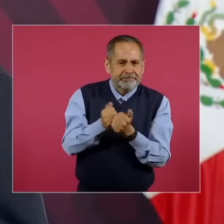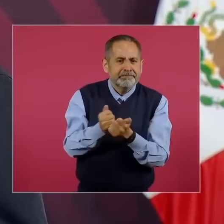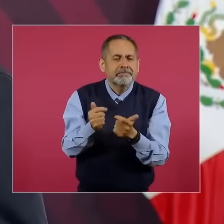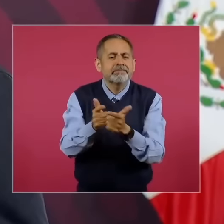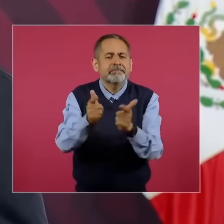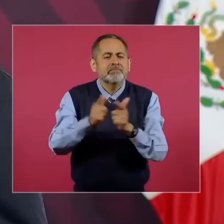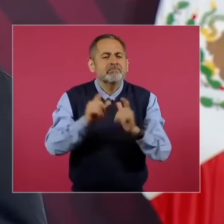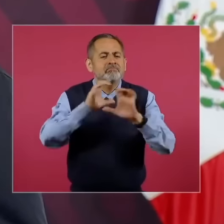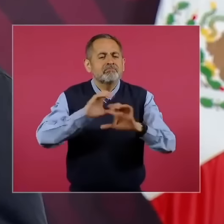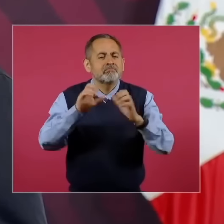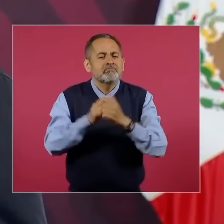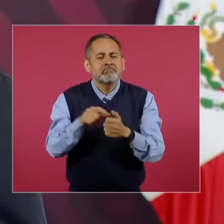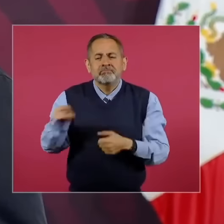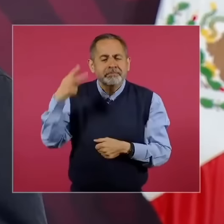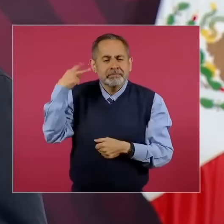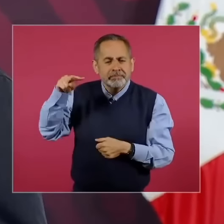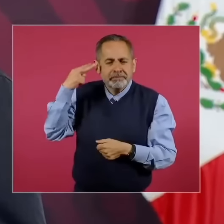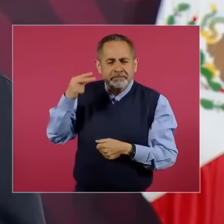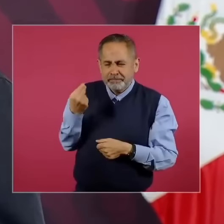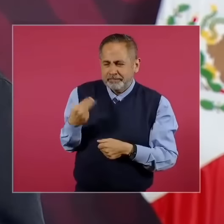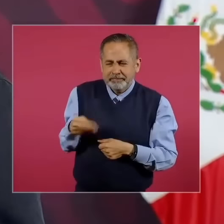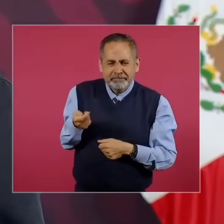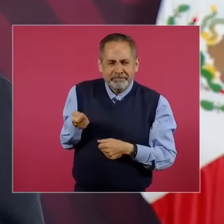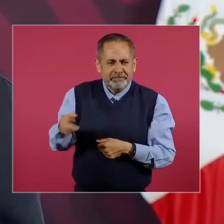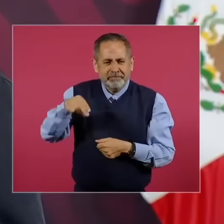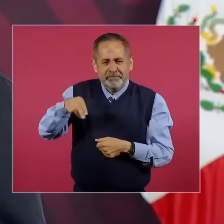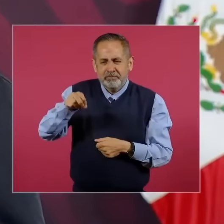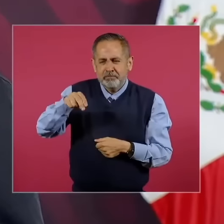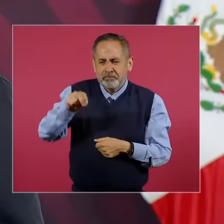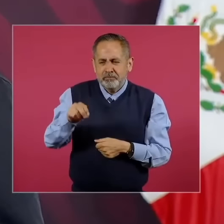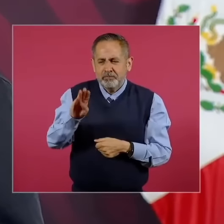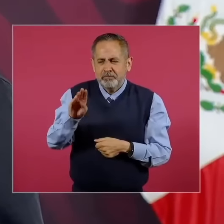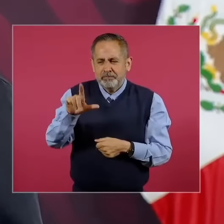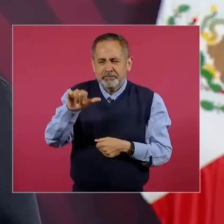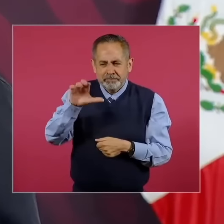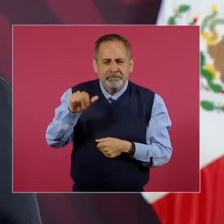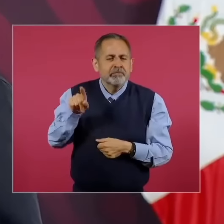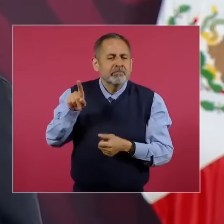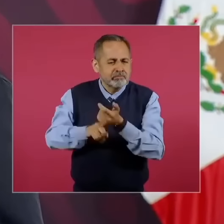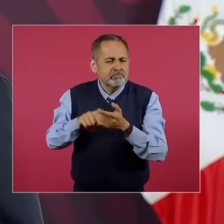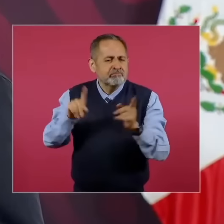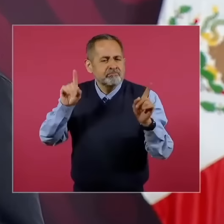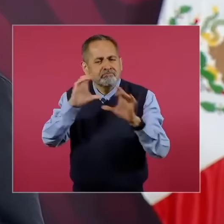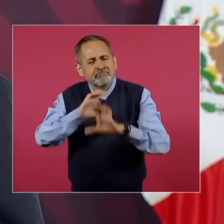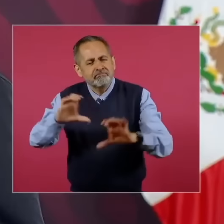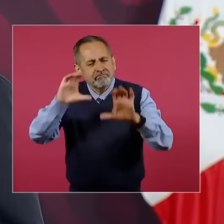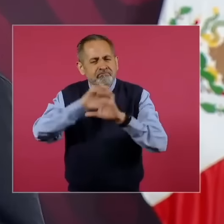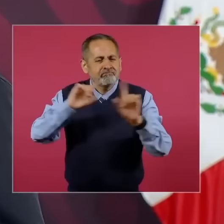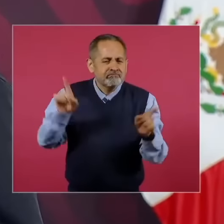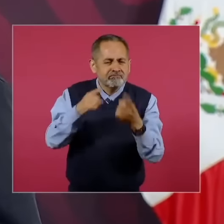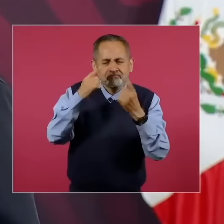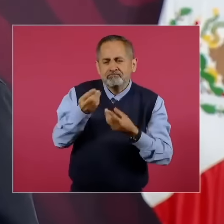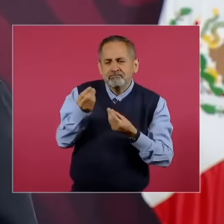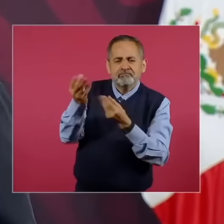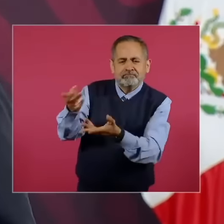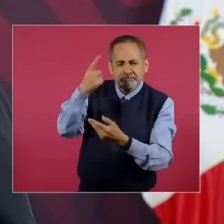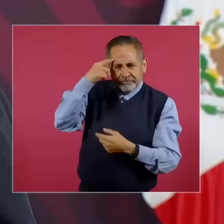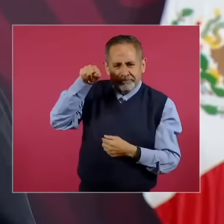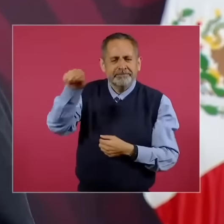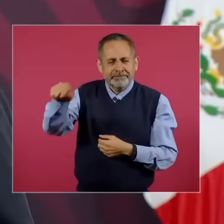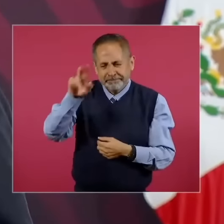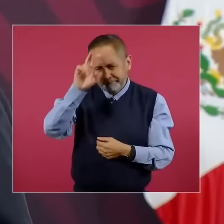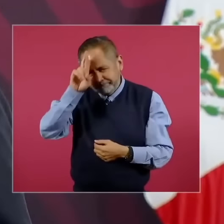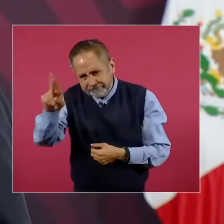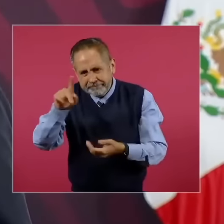grupo veracruzano Mono Blanco para tocar algunas piezas en honor al presidente Andrés Manuel López